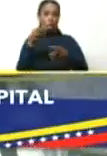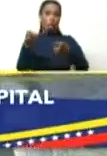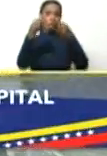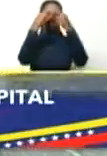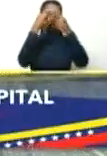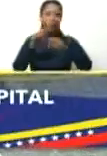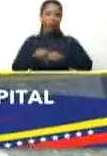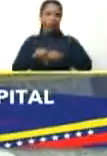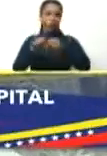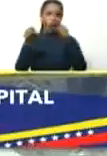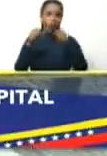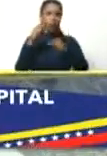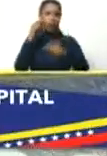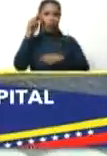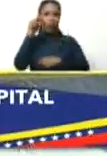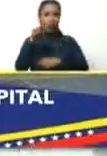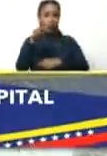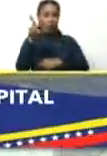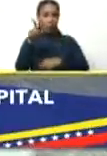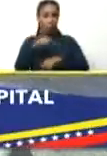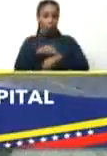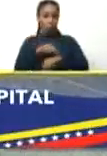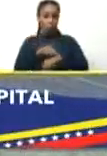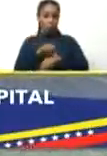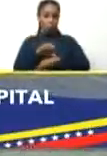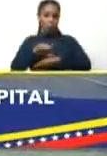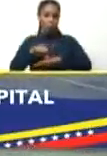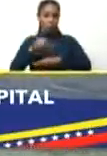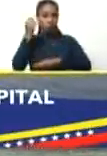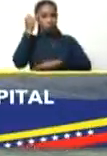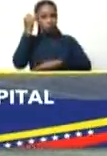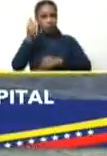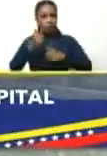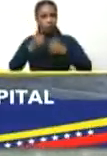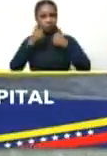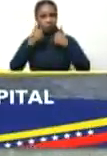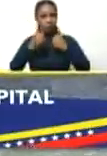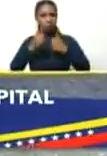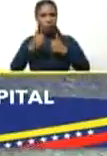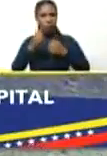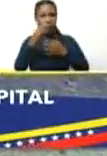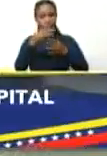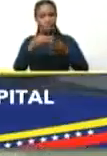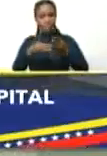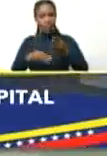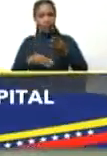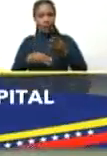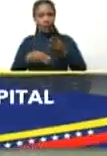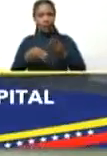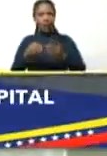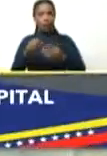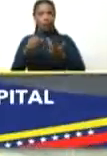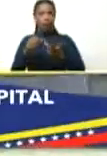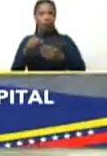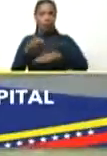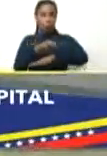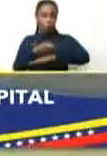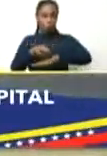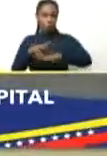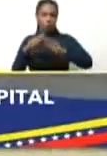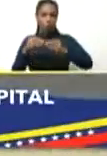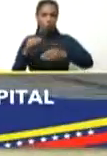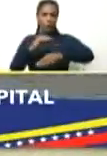de fractura, donde se va a ver en el momento quirúrgico ideal del material de osteosíntesis, los clavos, todo lo que